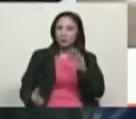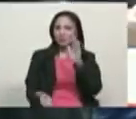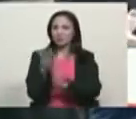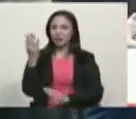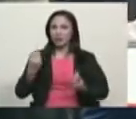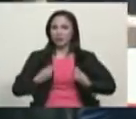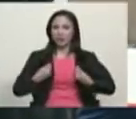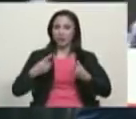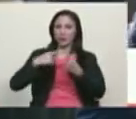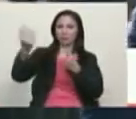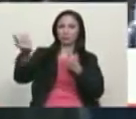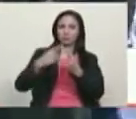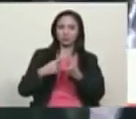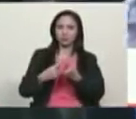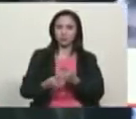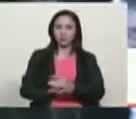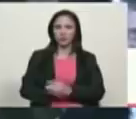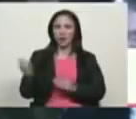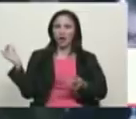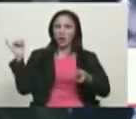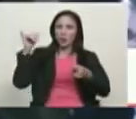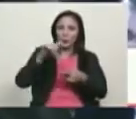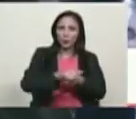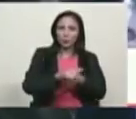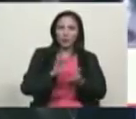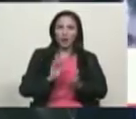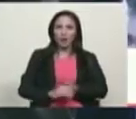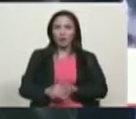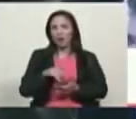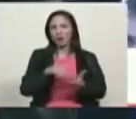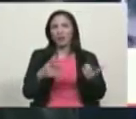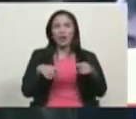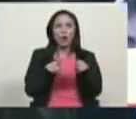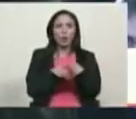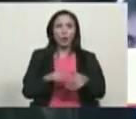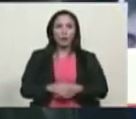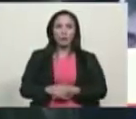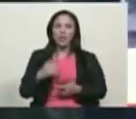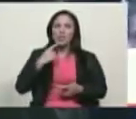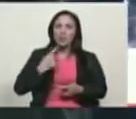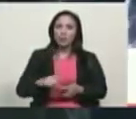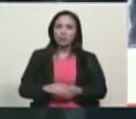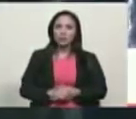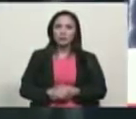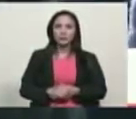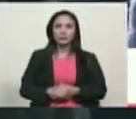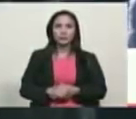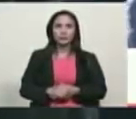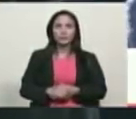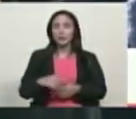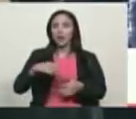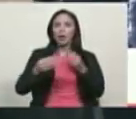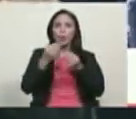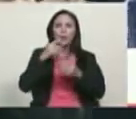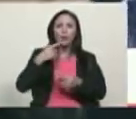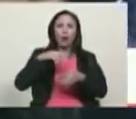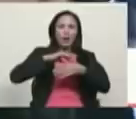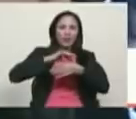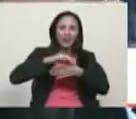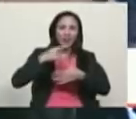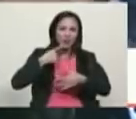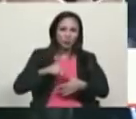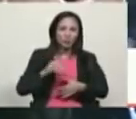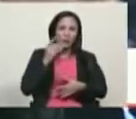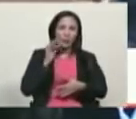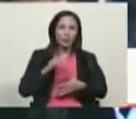para regresarlos como latas de carne rusa. Yo no sé si se ha comido carne rusa alguna vez, yo sí.